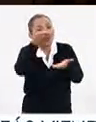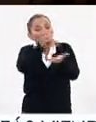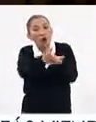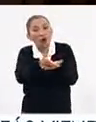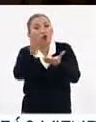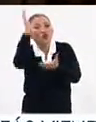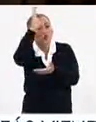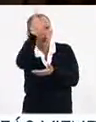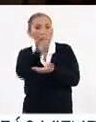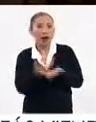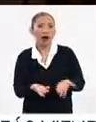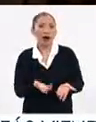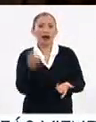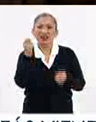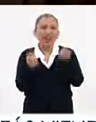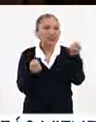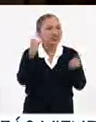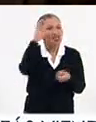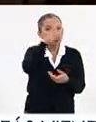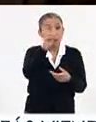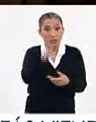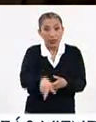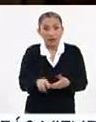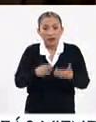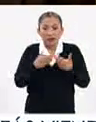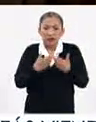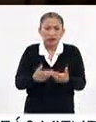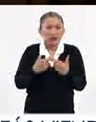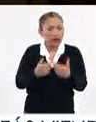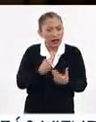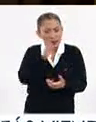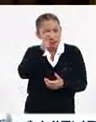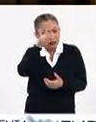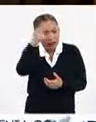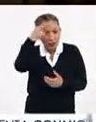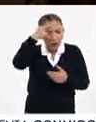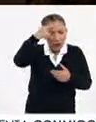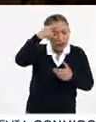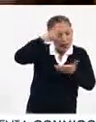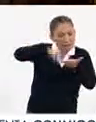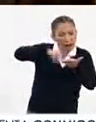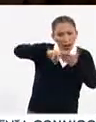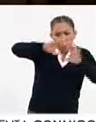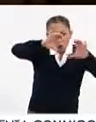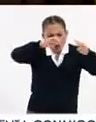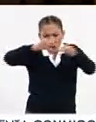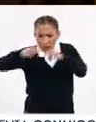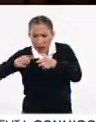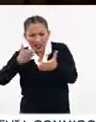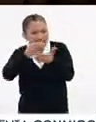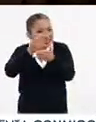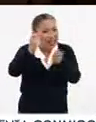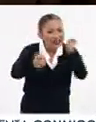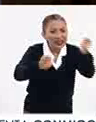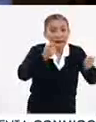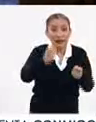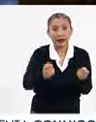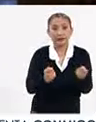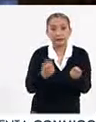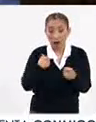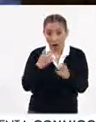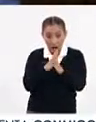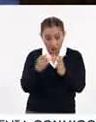la cultura, ¿no? De la verdadera riqueza del espíritu, de la mente, de las comunidades, ¿no? En fin, sí,